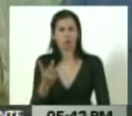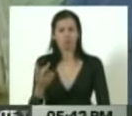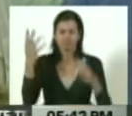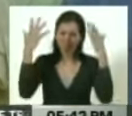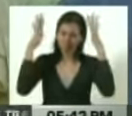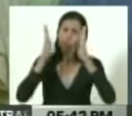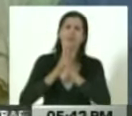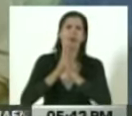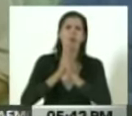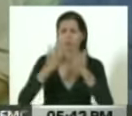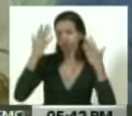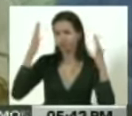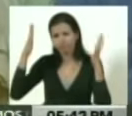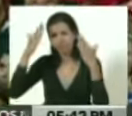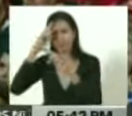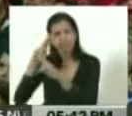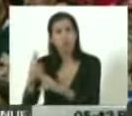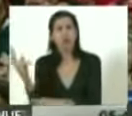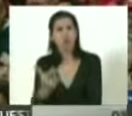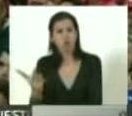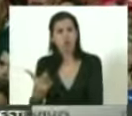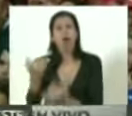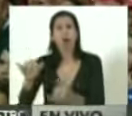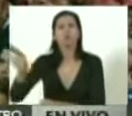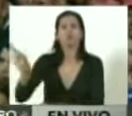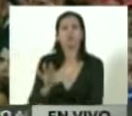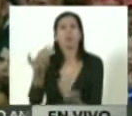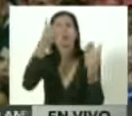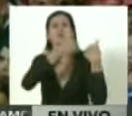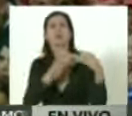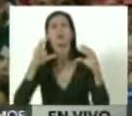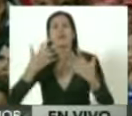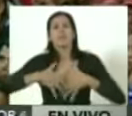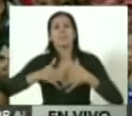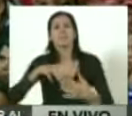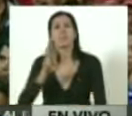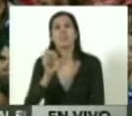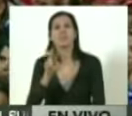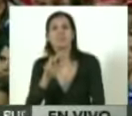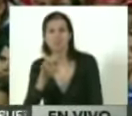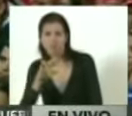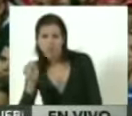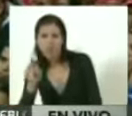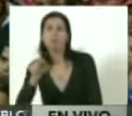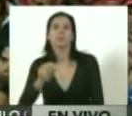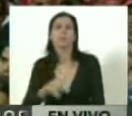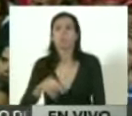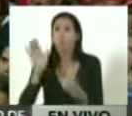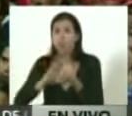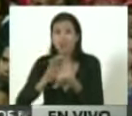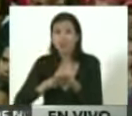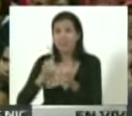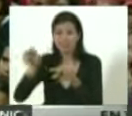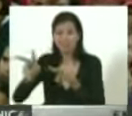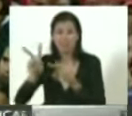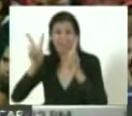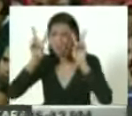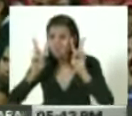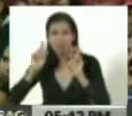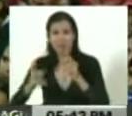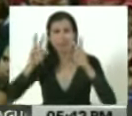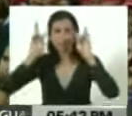fuerte aplauso y todo nuestro apoyo para depurar de las mafias a Pekiven.